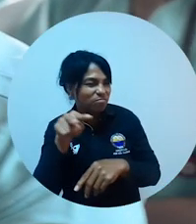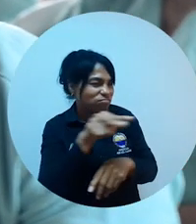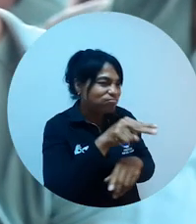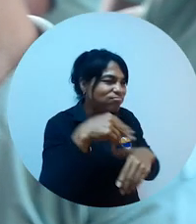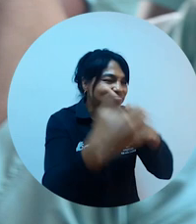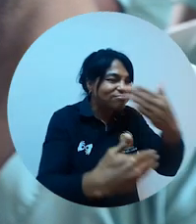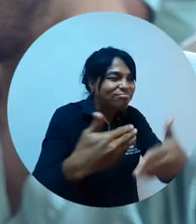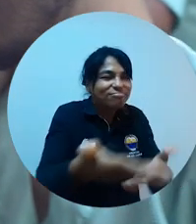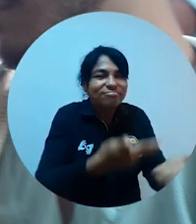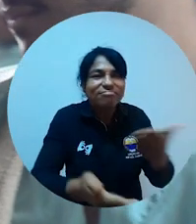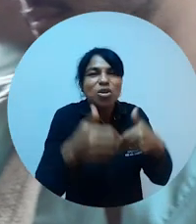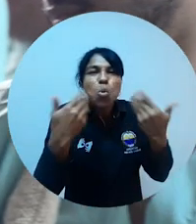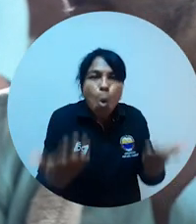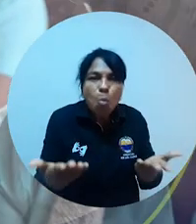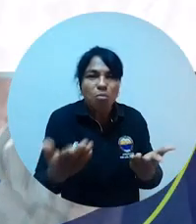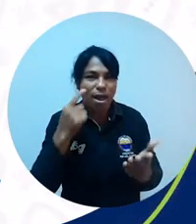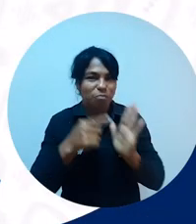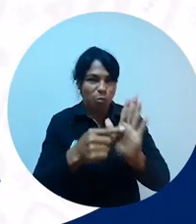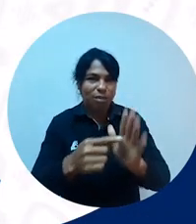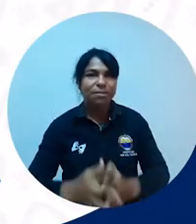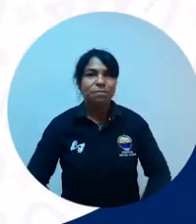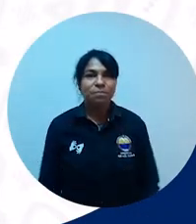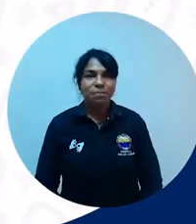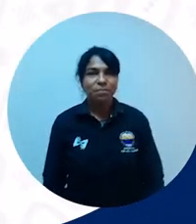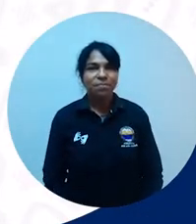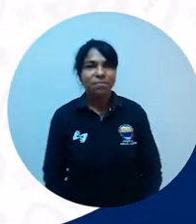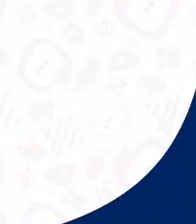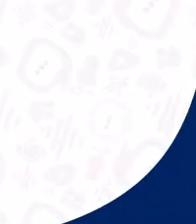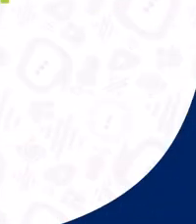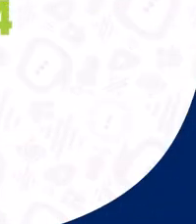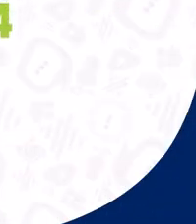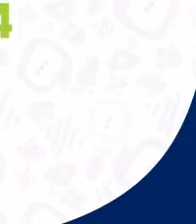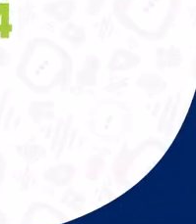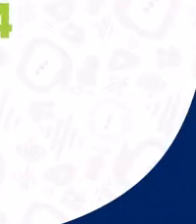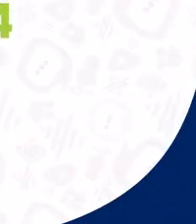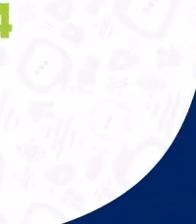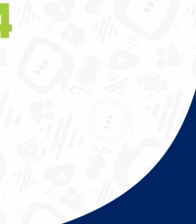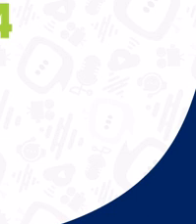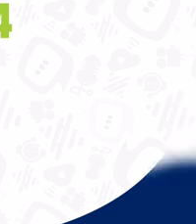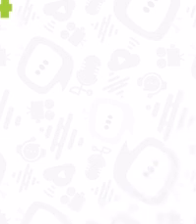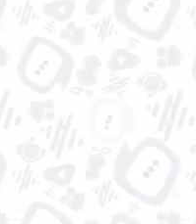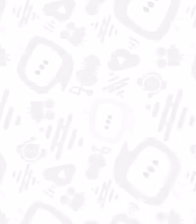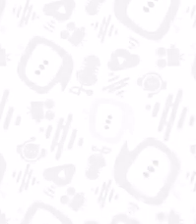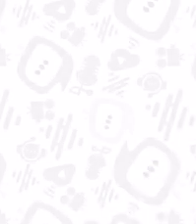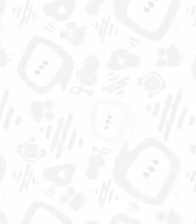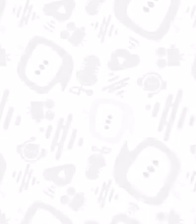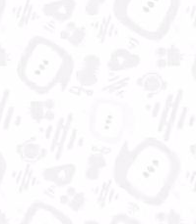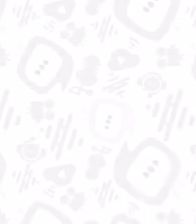dinámicas que se generan entre los actores de la escuela. Universidad del Magdalena, aún más incluyente e